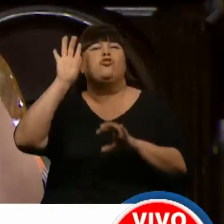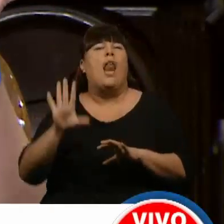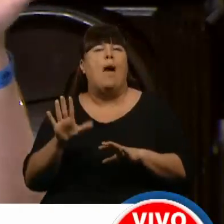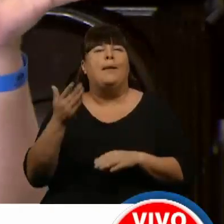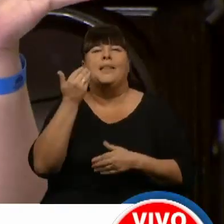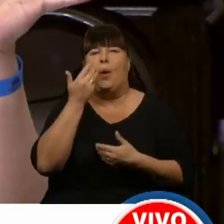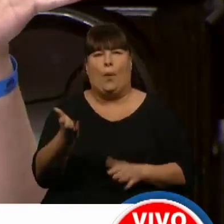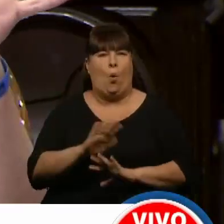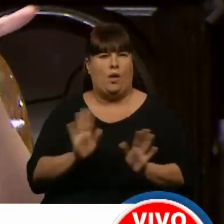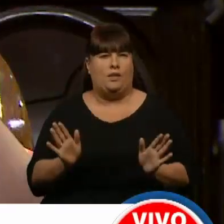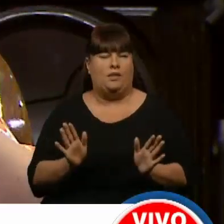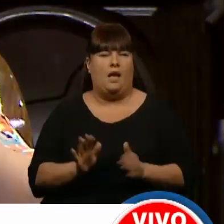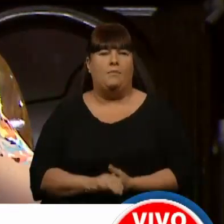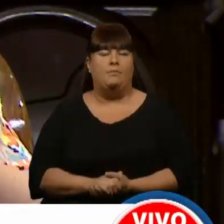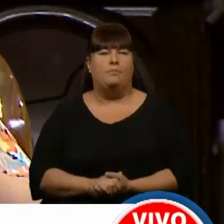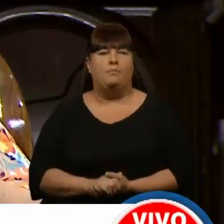de vergüenza.